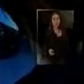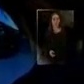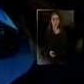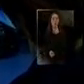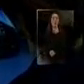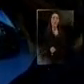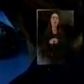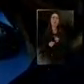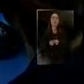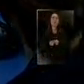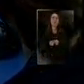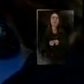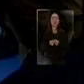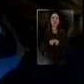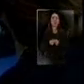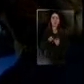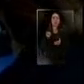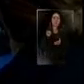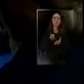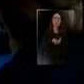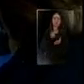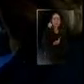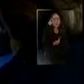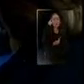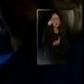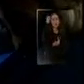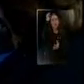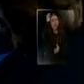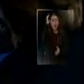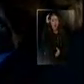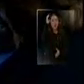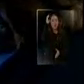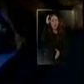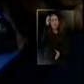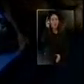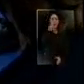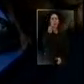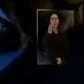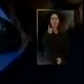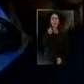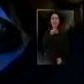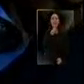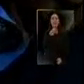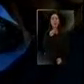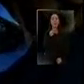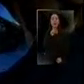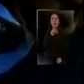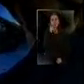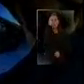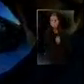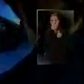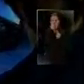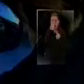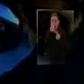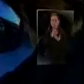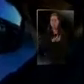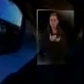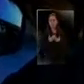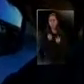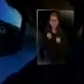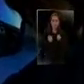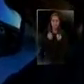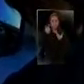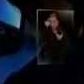nosotros llamamos una queja cognitiva subjetiva. Es decir, hay una preocupación por un cierto